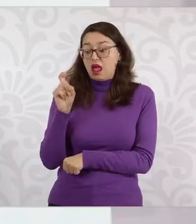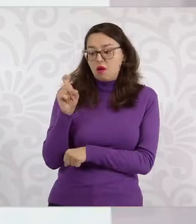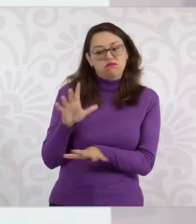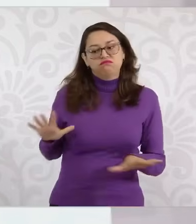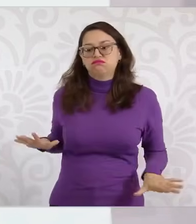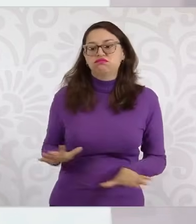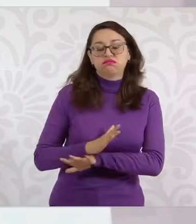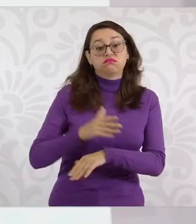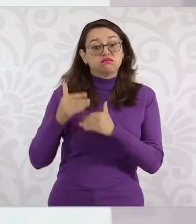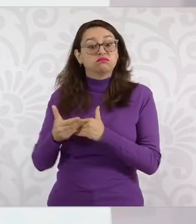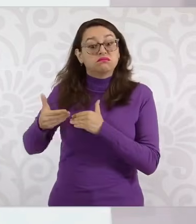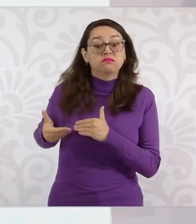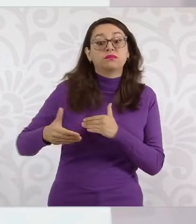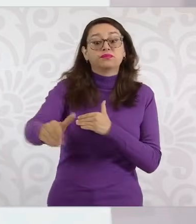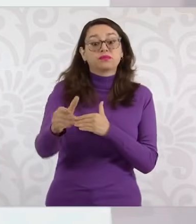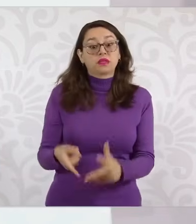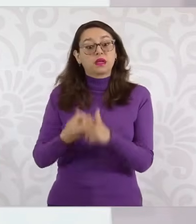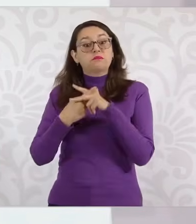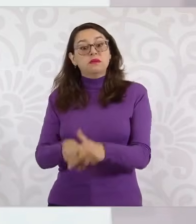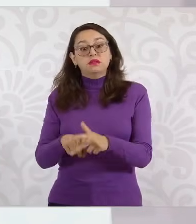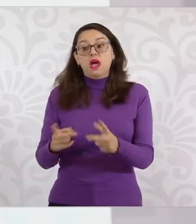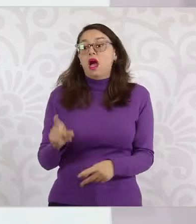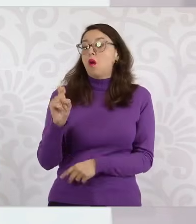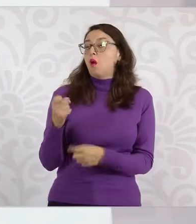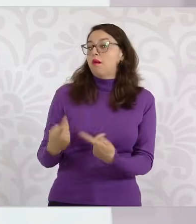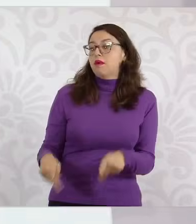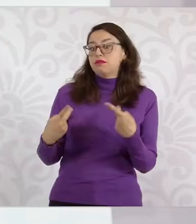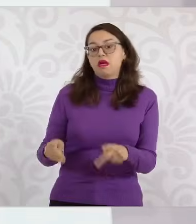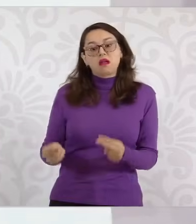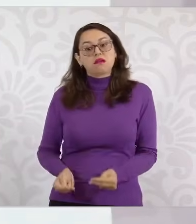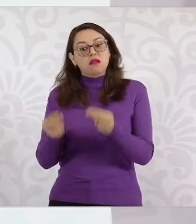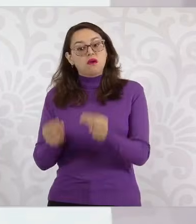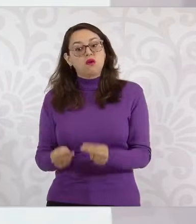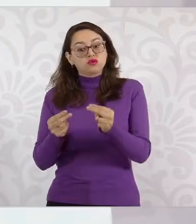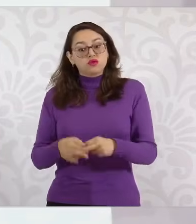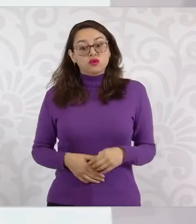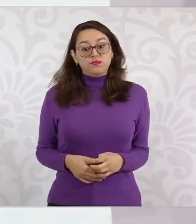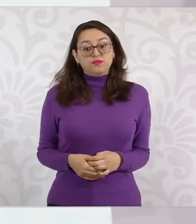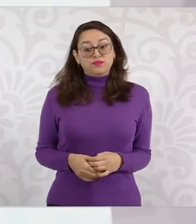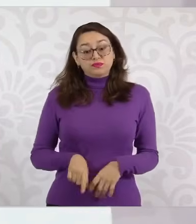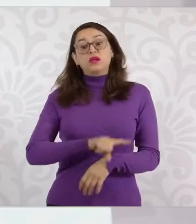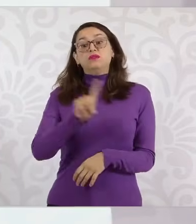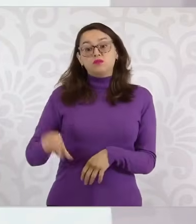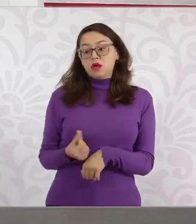comercializar el agua, convertir el agua en mercancía. Y después hubo títulos de concesión de